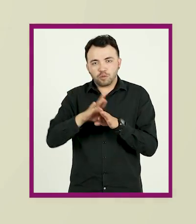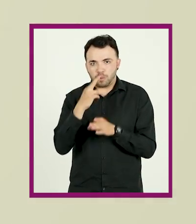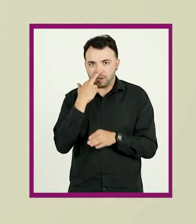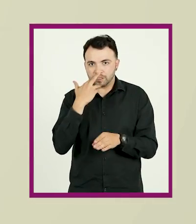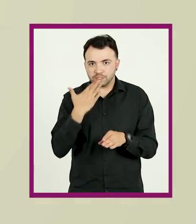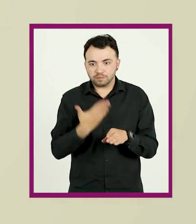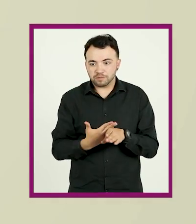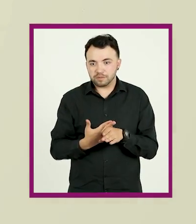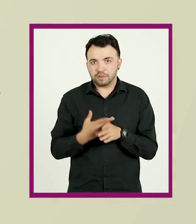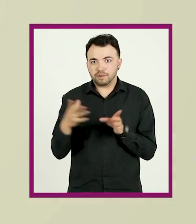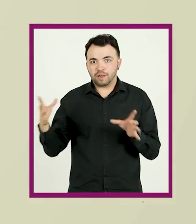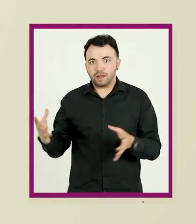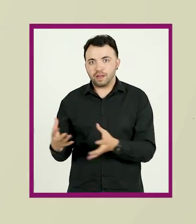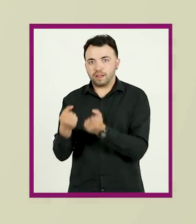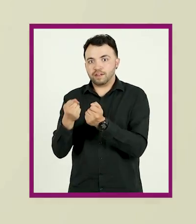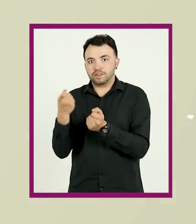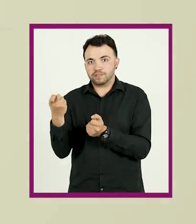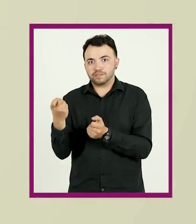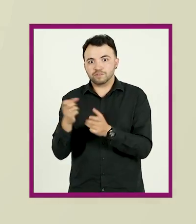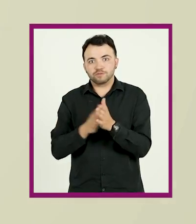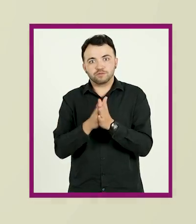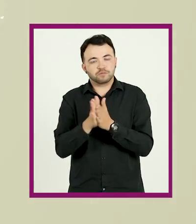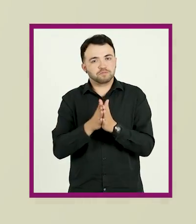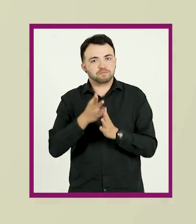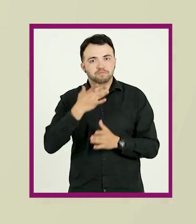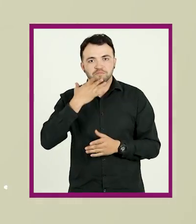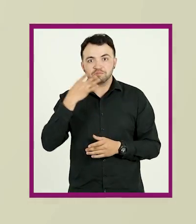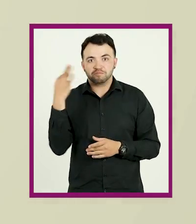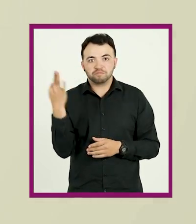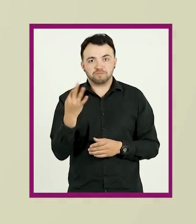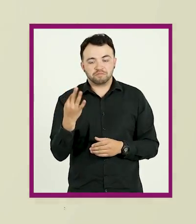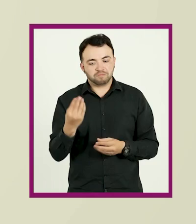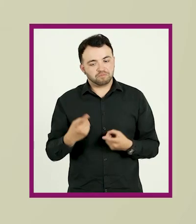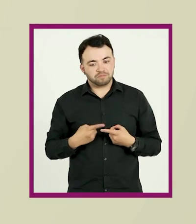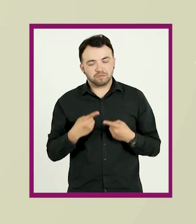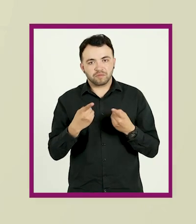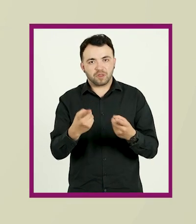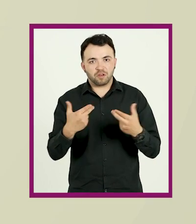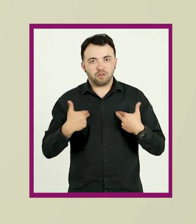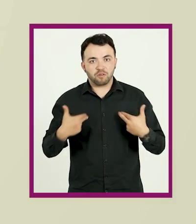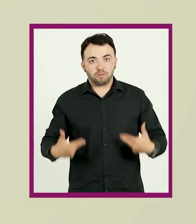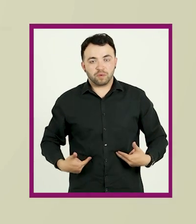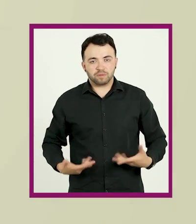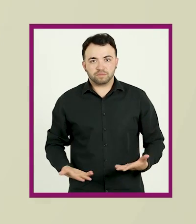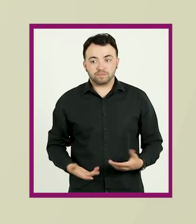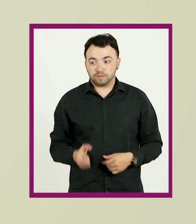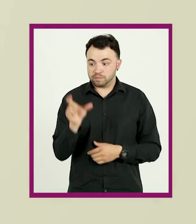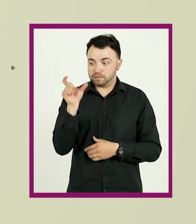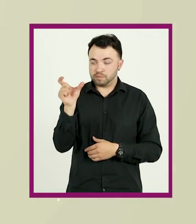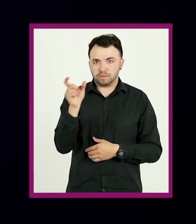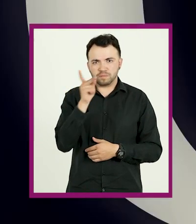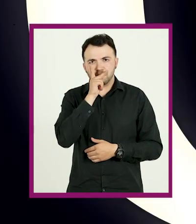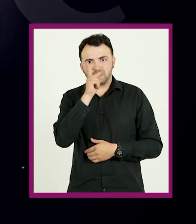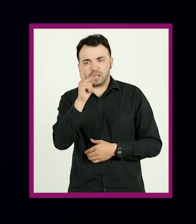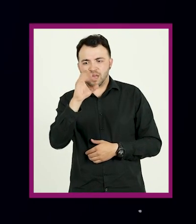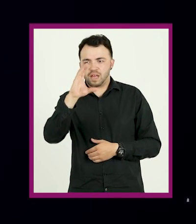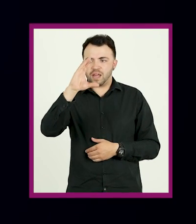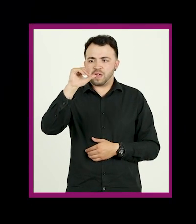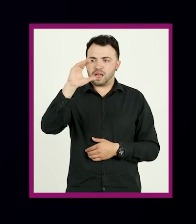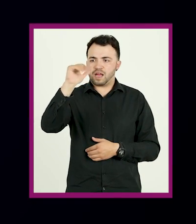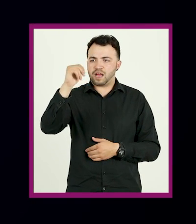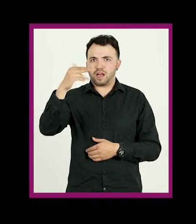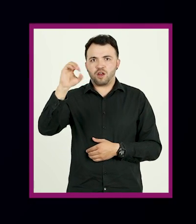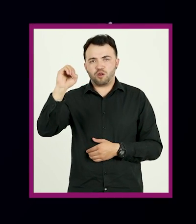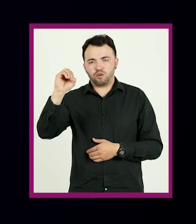leyenda era el responsable de haber proporcionado tan supremo alimento a los humanos. La palabra